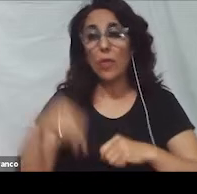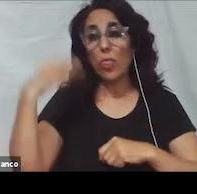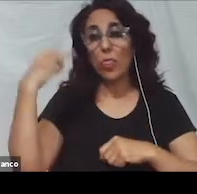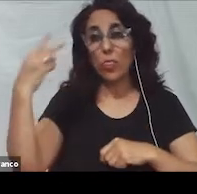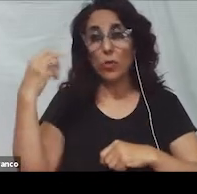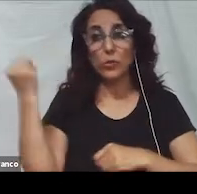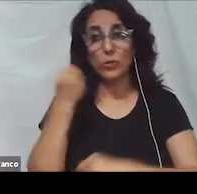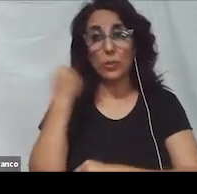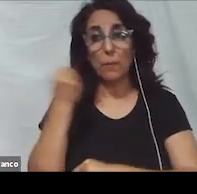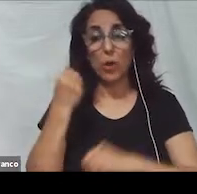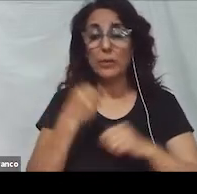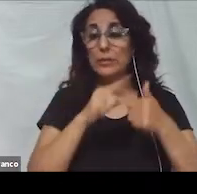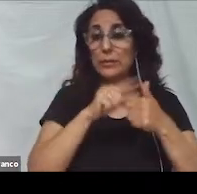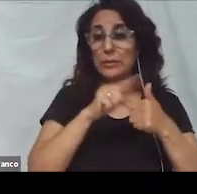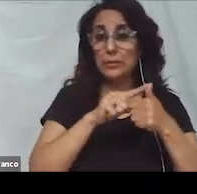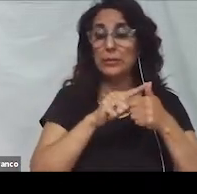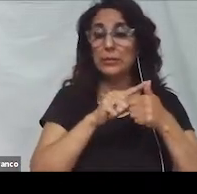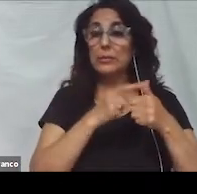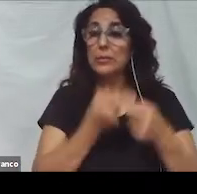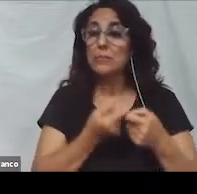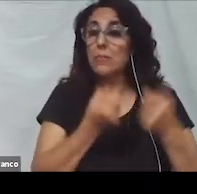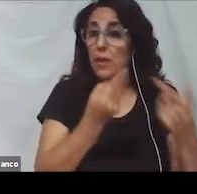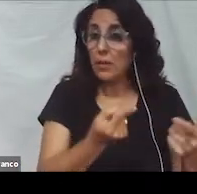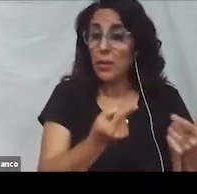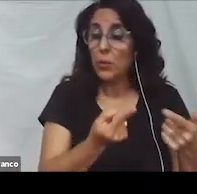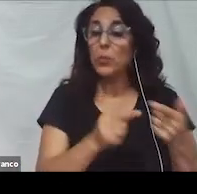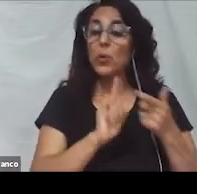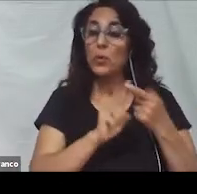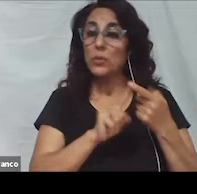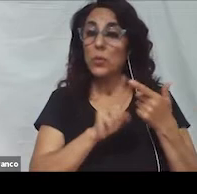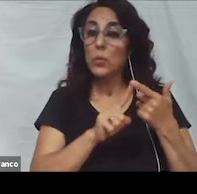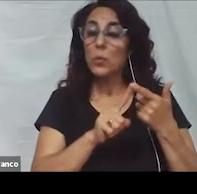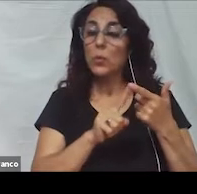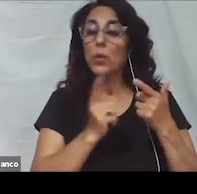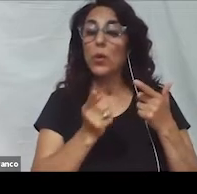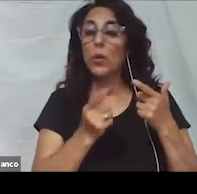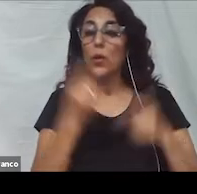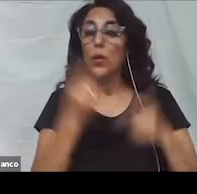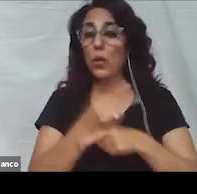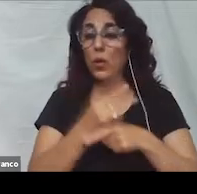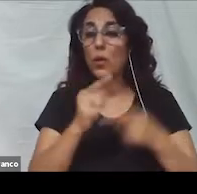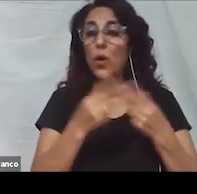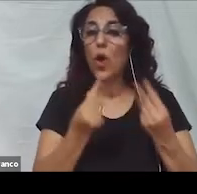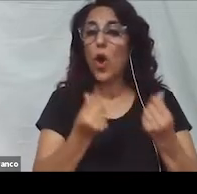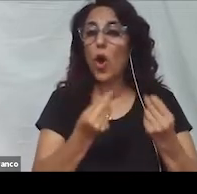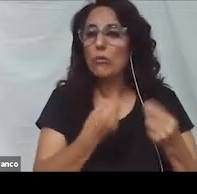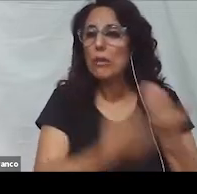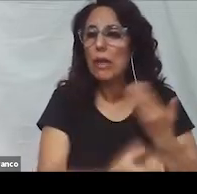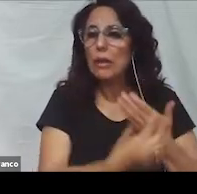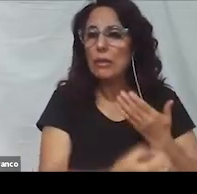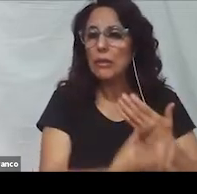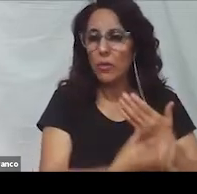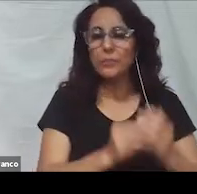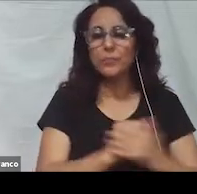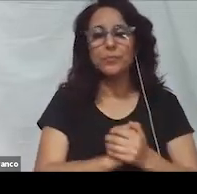dos propiedades, que son los atributos y su contenido. Entonces, algo súper importante, y es un